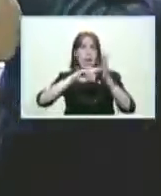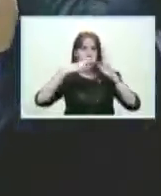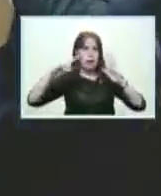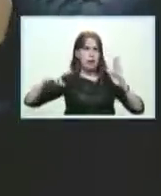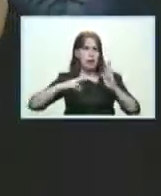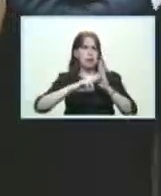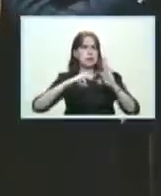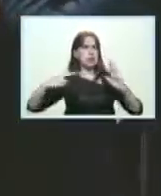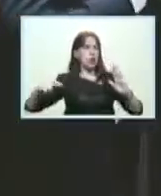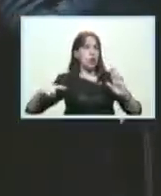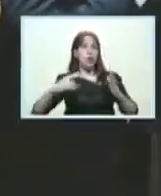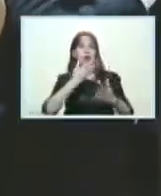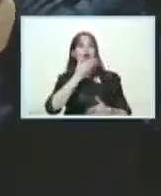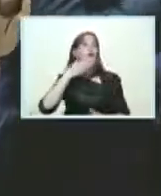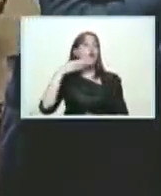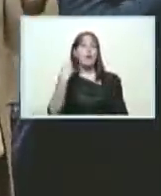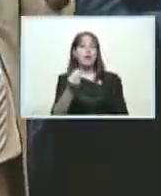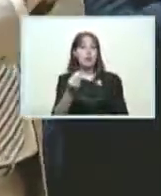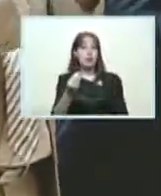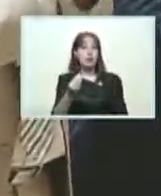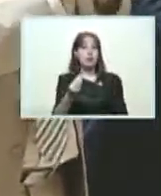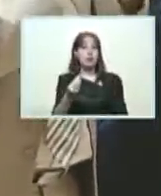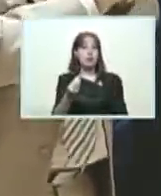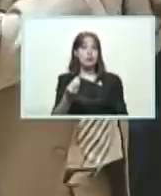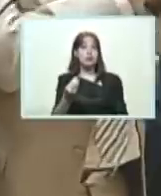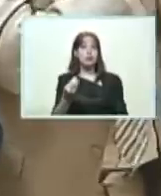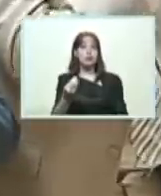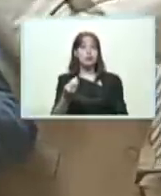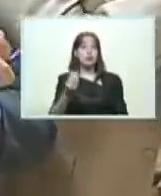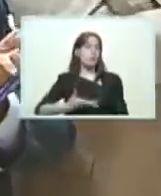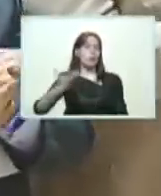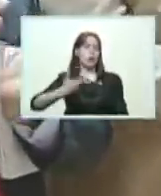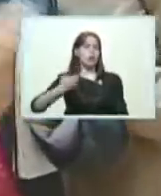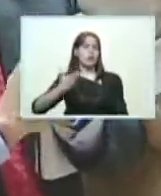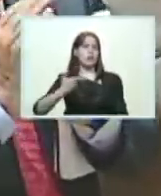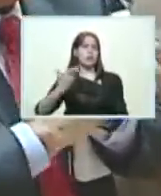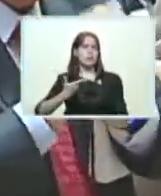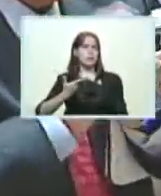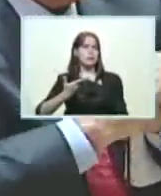recreación, juventud, sobre todo,